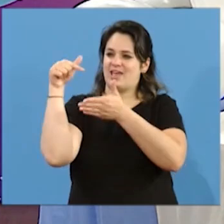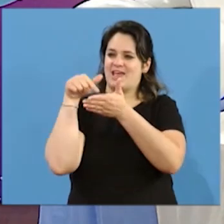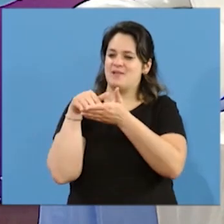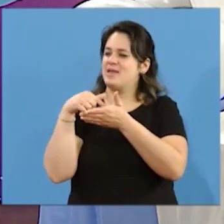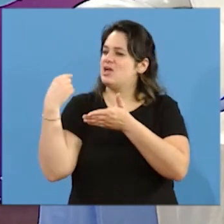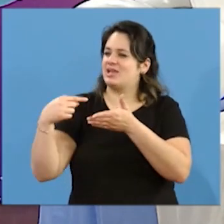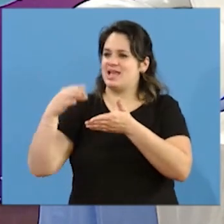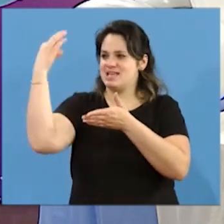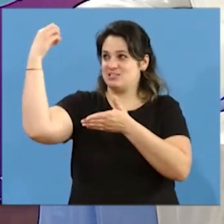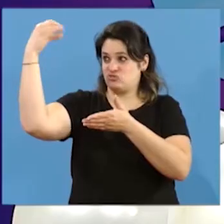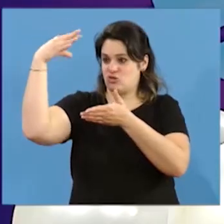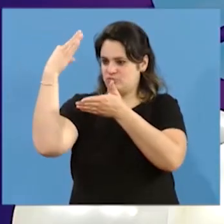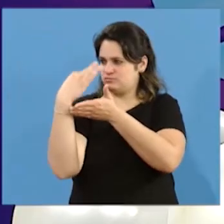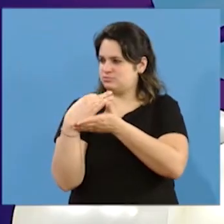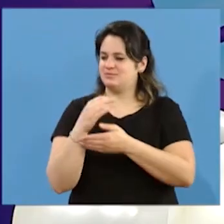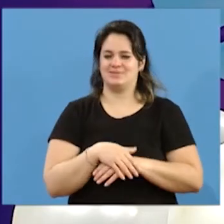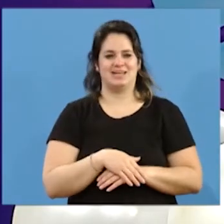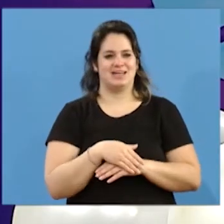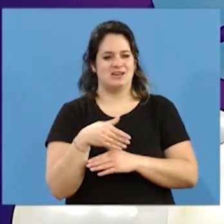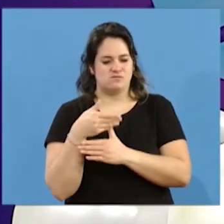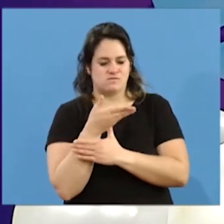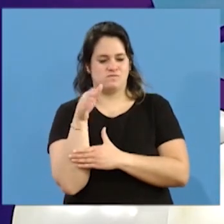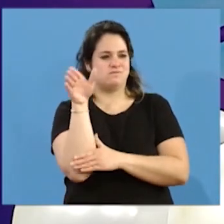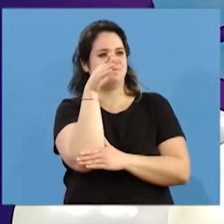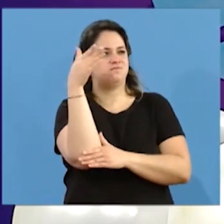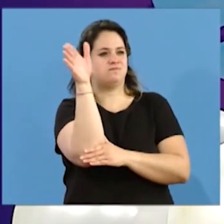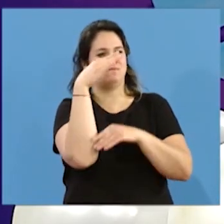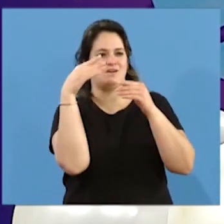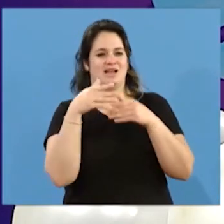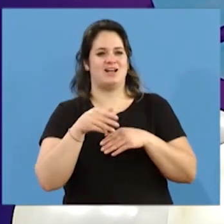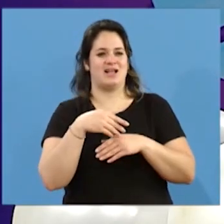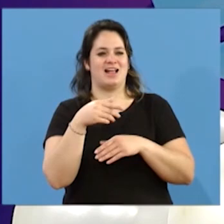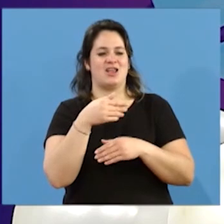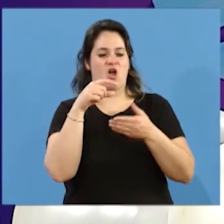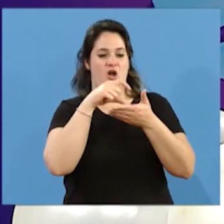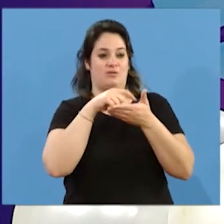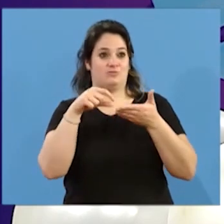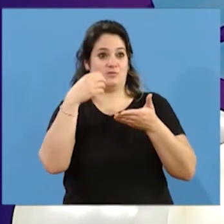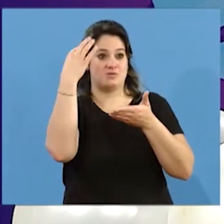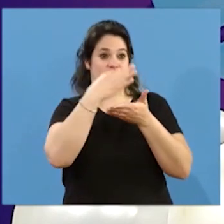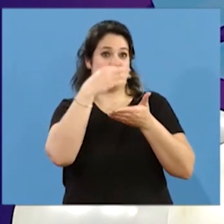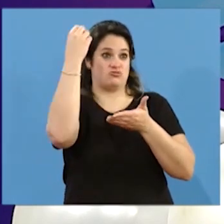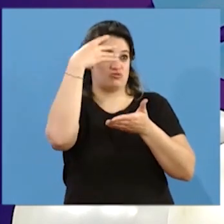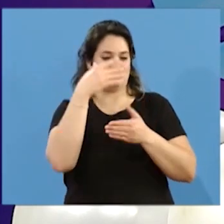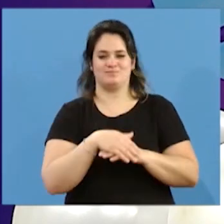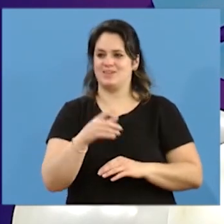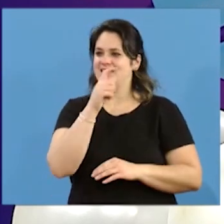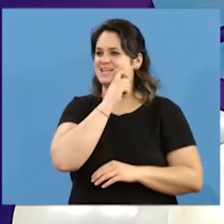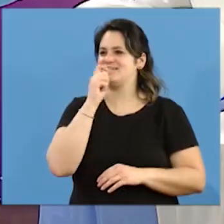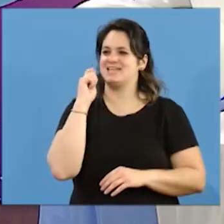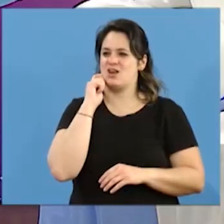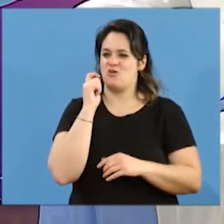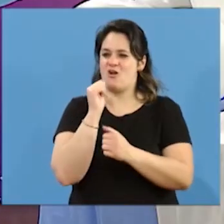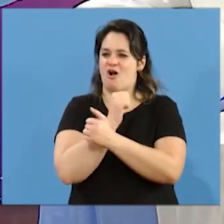centro tiene el sol. Tiene alas, tiene vuelo y en el centro tiene el sol. Te saludo a ti,